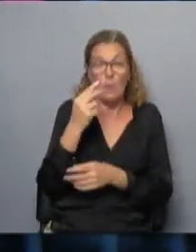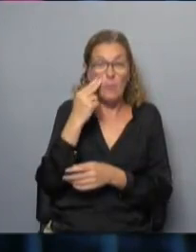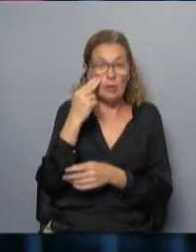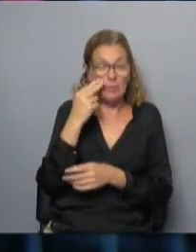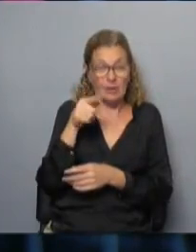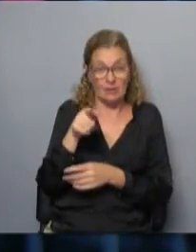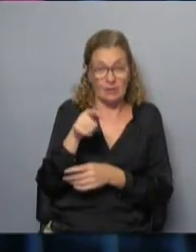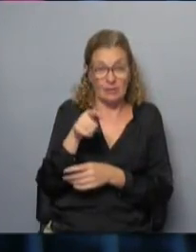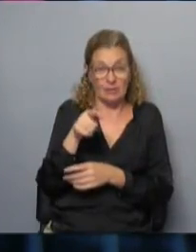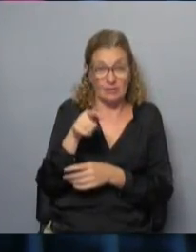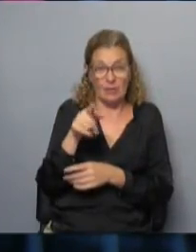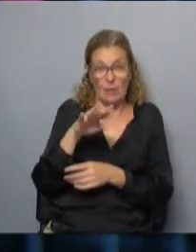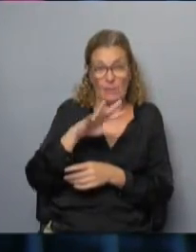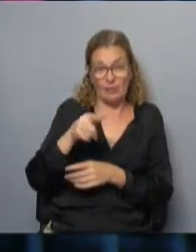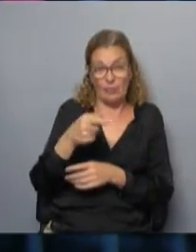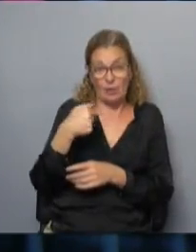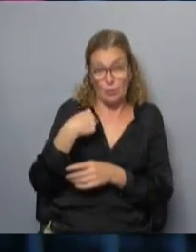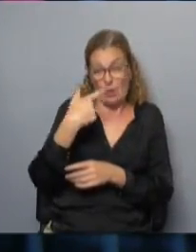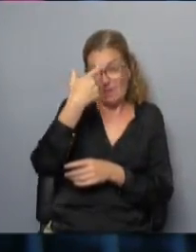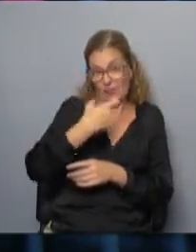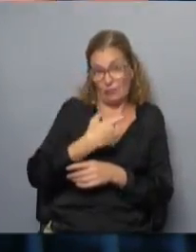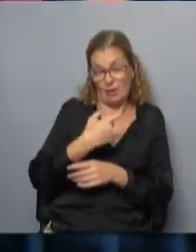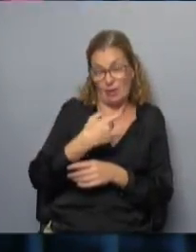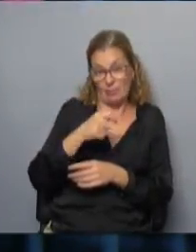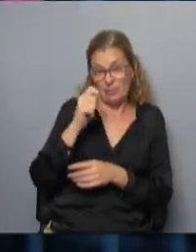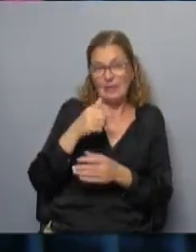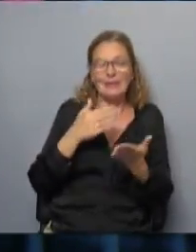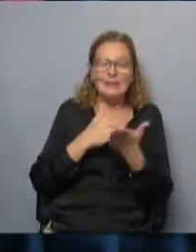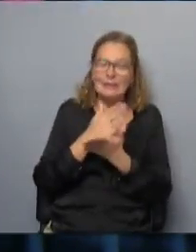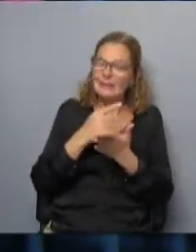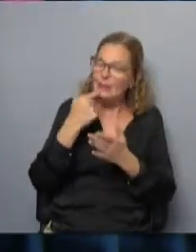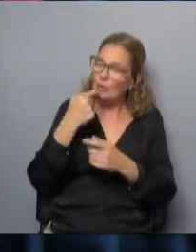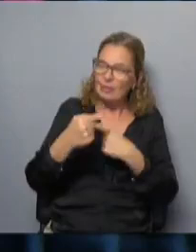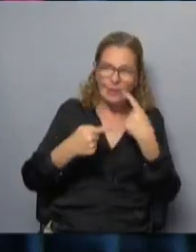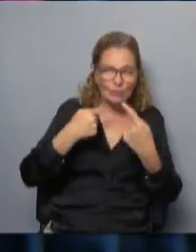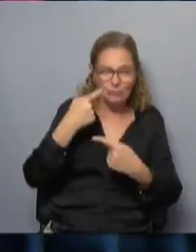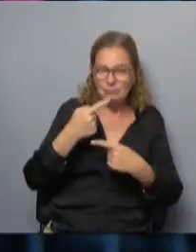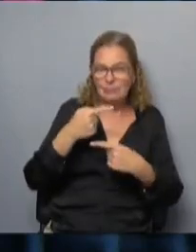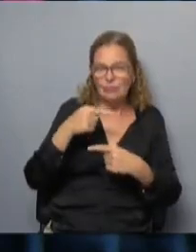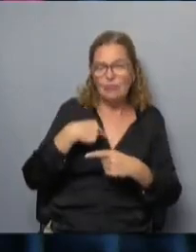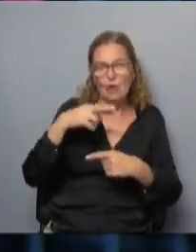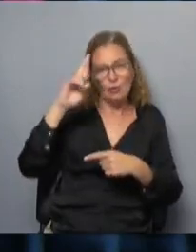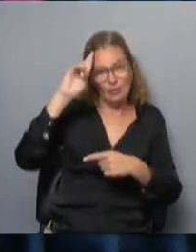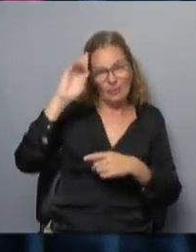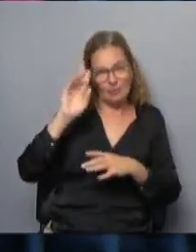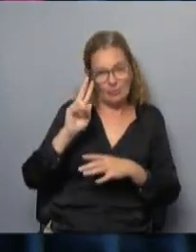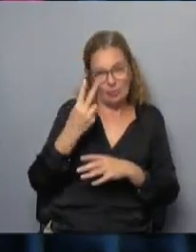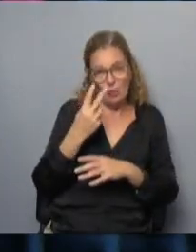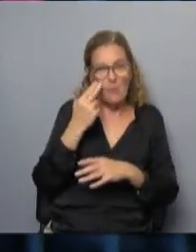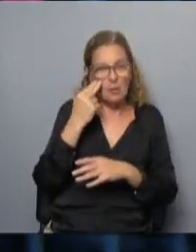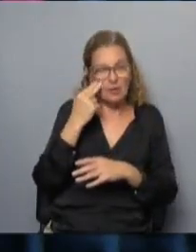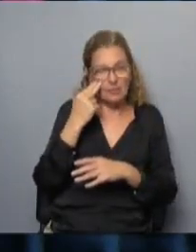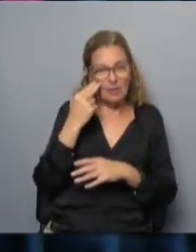el delincuente y o torturador los iglesias si yo no logro respetar eso tenemos dos